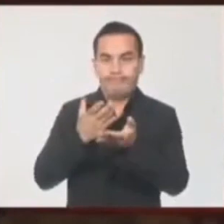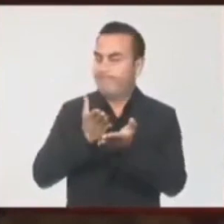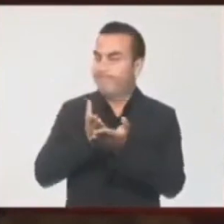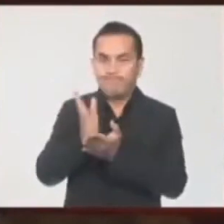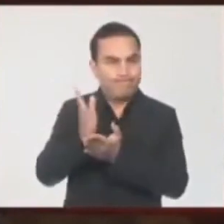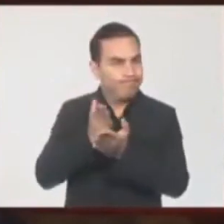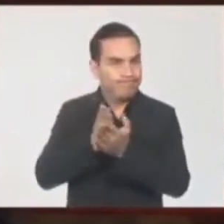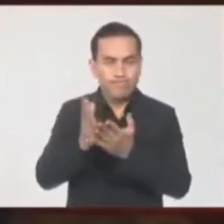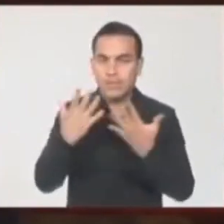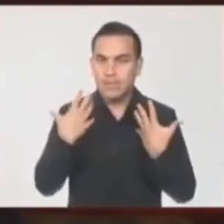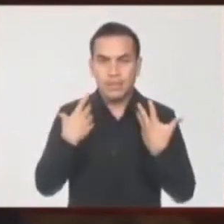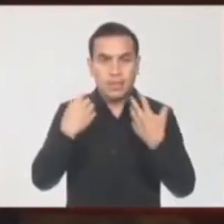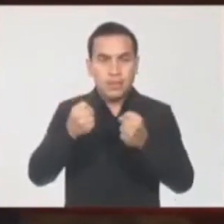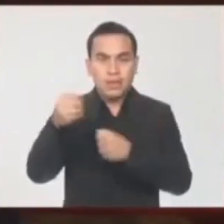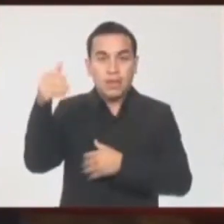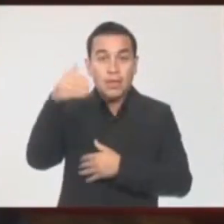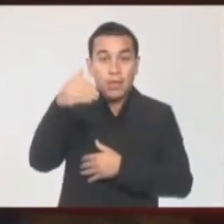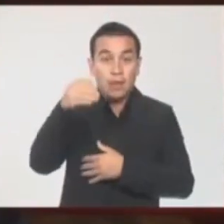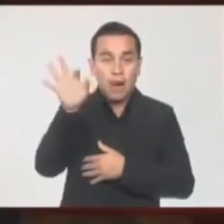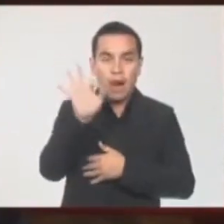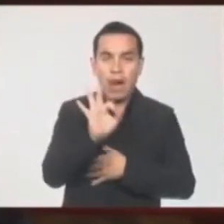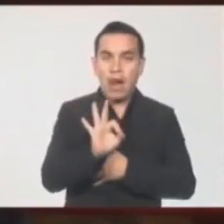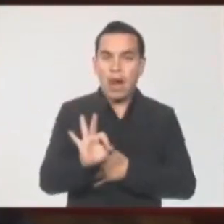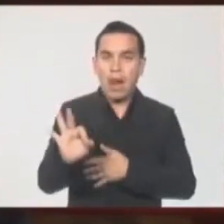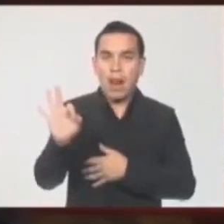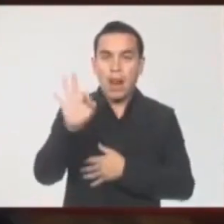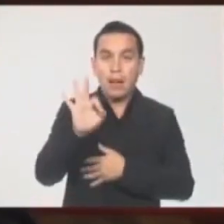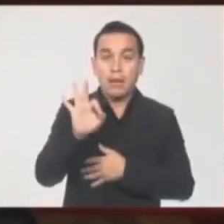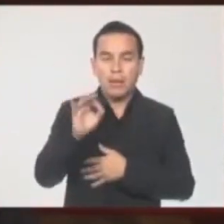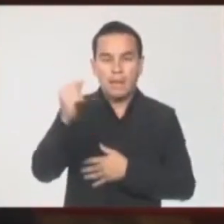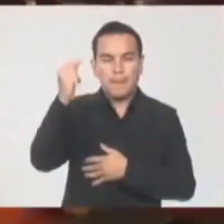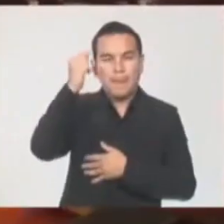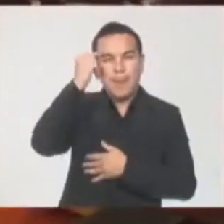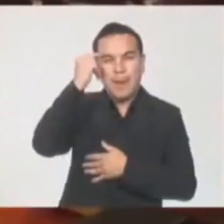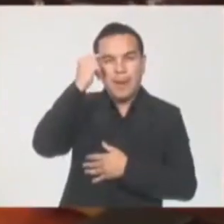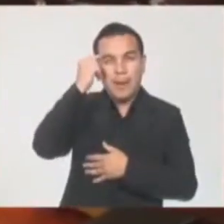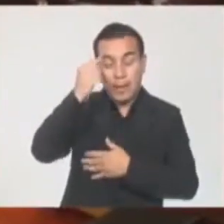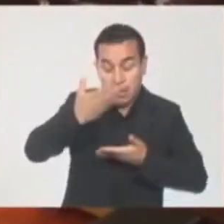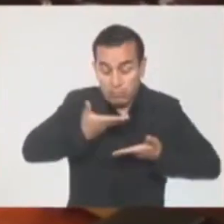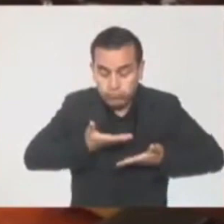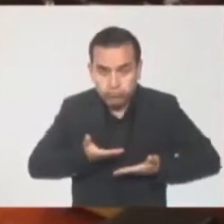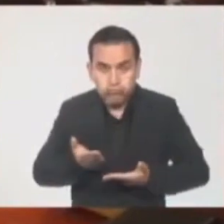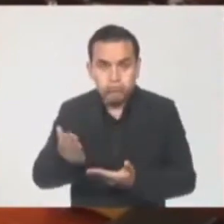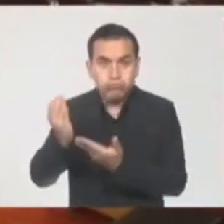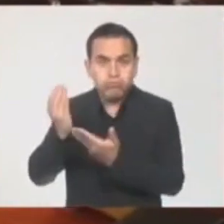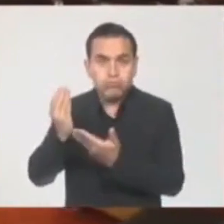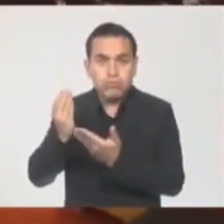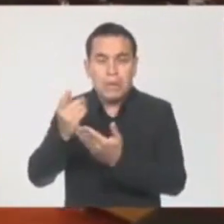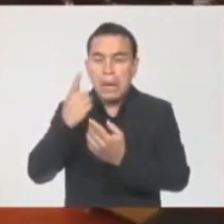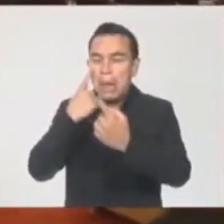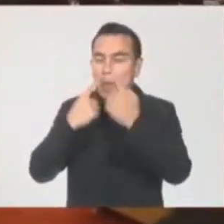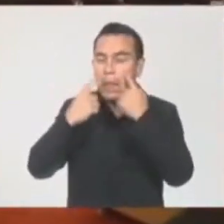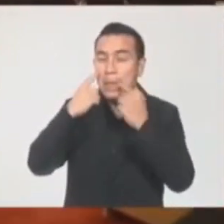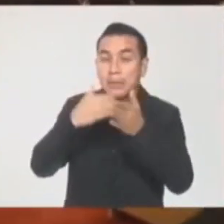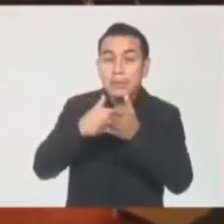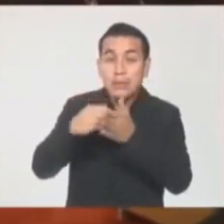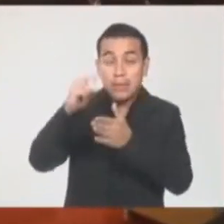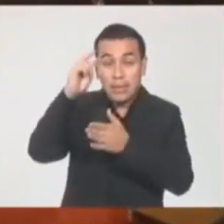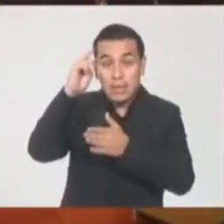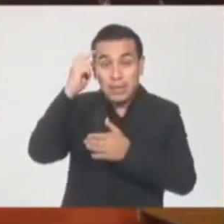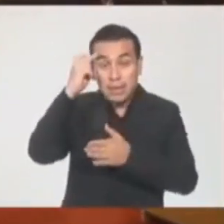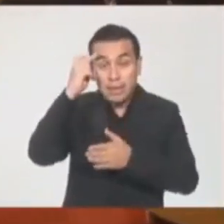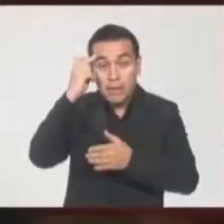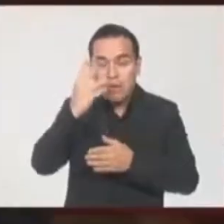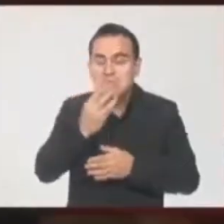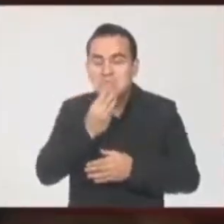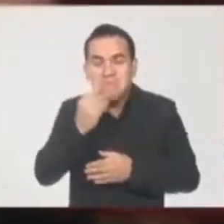Un país donde la educación era un privilegio. Solo imagínense, desde que nace un bebé y llora al nacer hasta que da el anciano el último